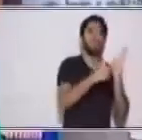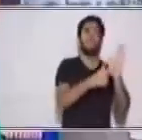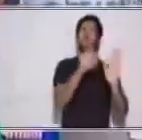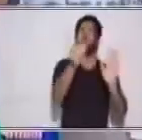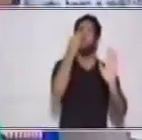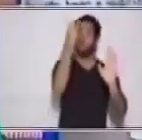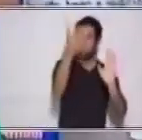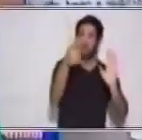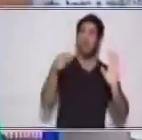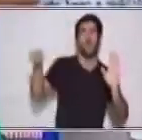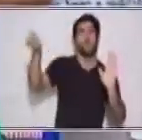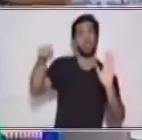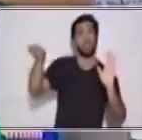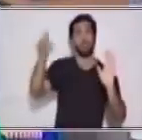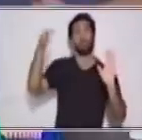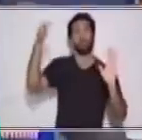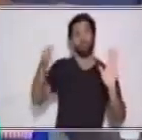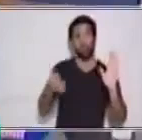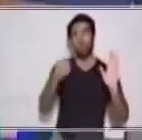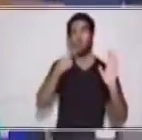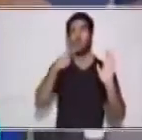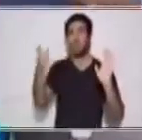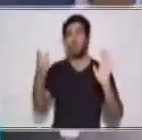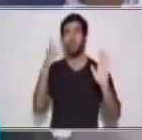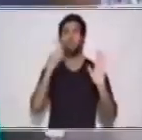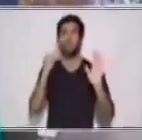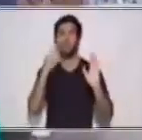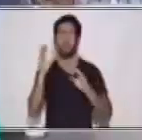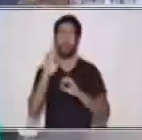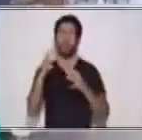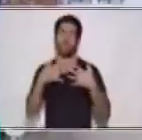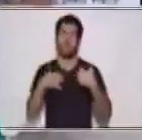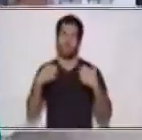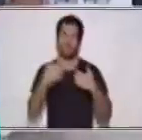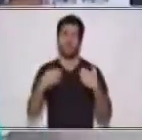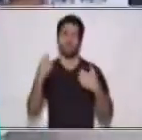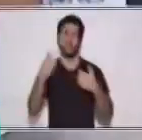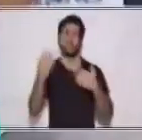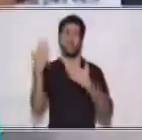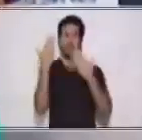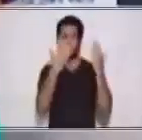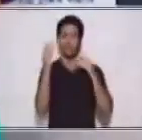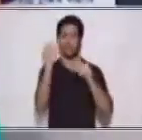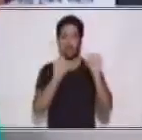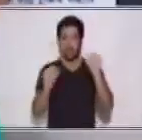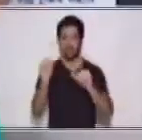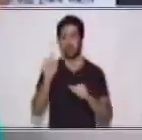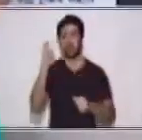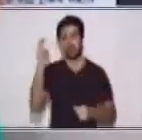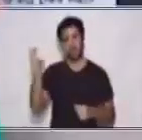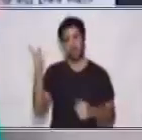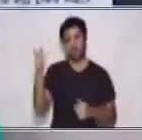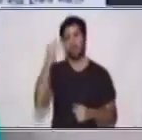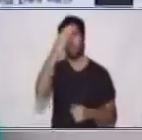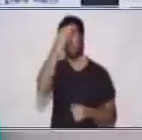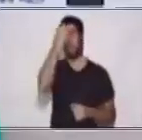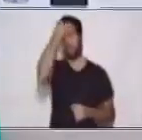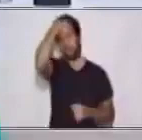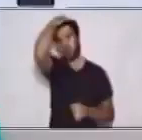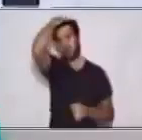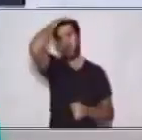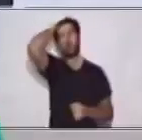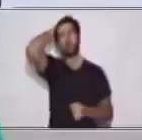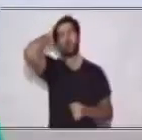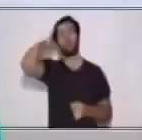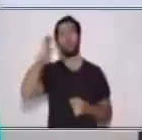es preciso. Para trabajar o para entender en el texto cómo se expresa la objetividad y la